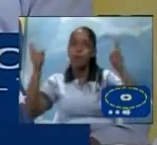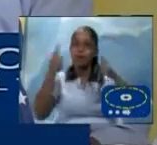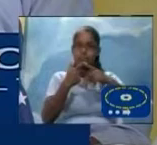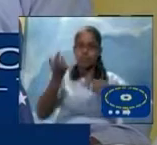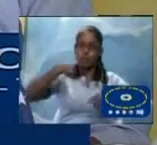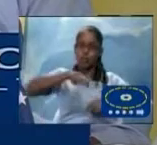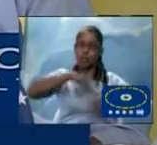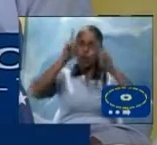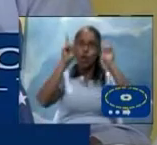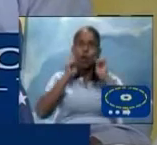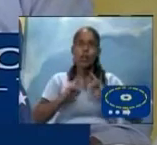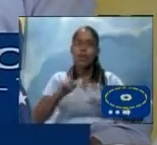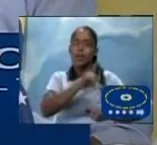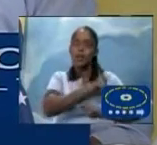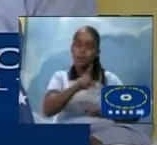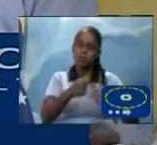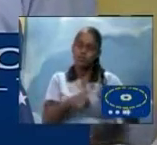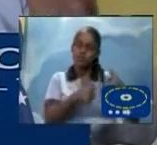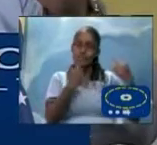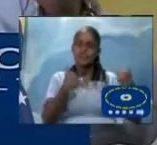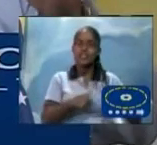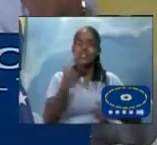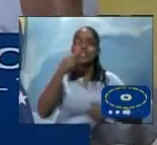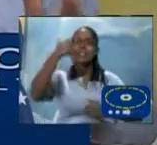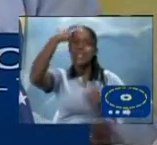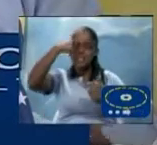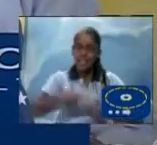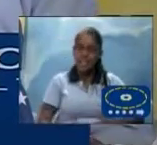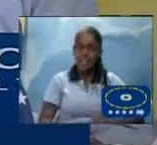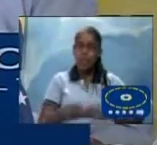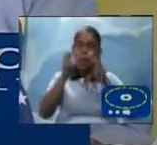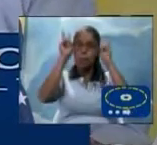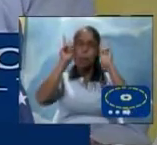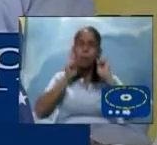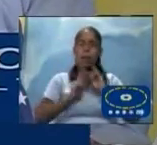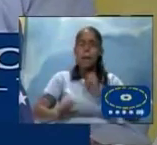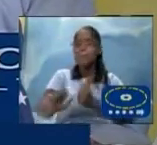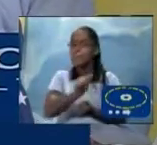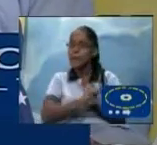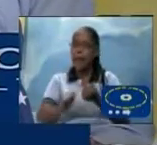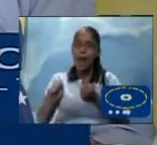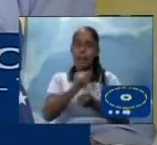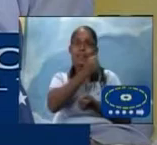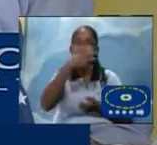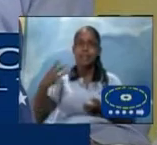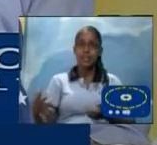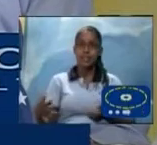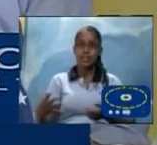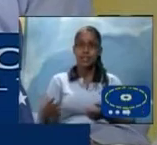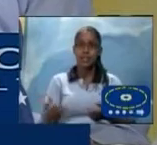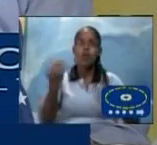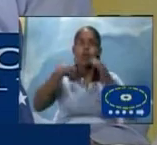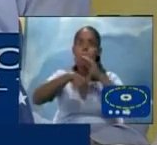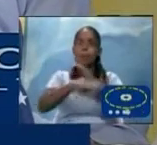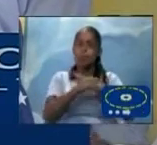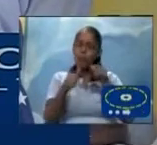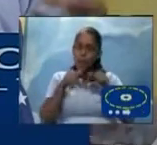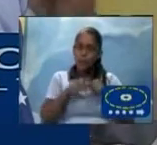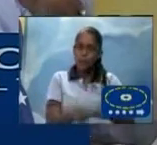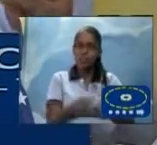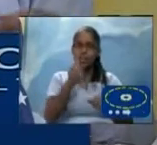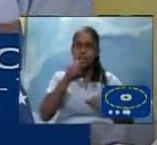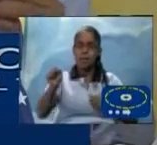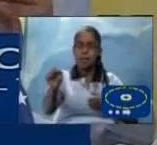nosotros, los limpios, dice que seremos purificados, emblanquecidos. Vamos a